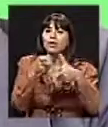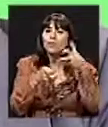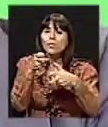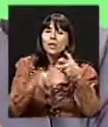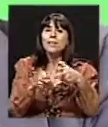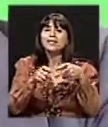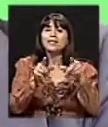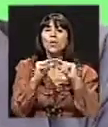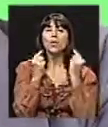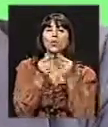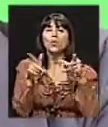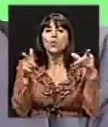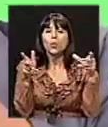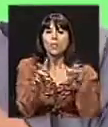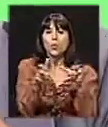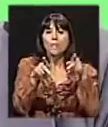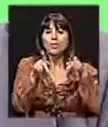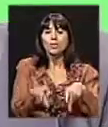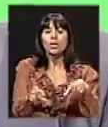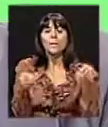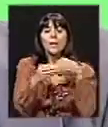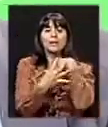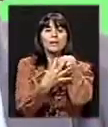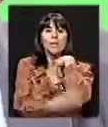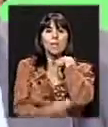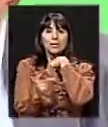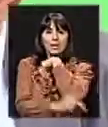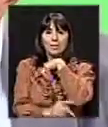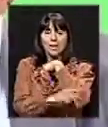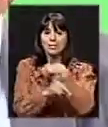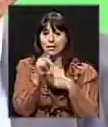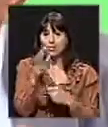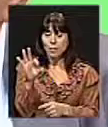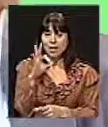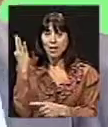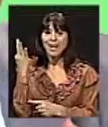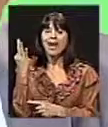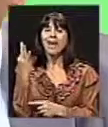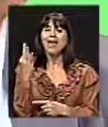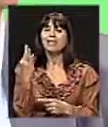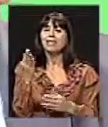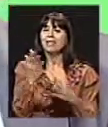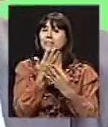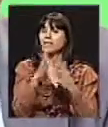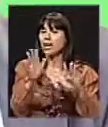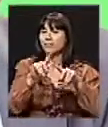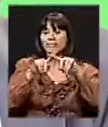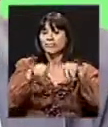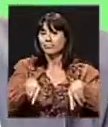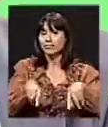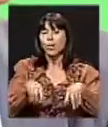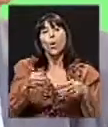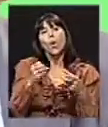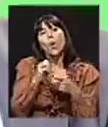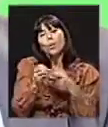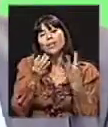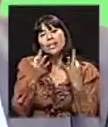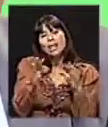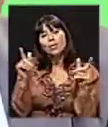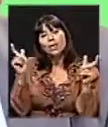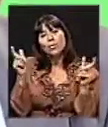más pobres, de uno de los segmentos pobres del país. Es una manera de ir eliminando o de ir tratando de